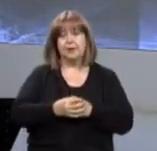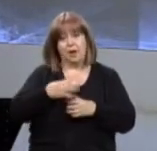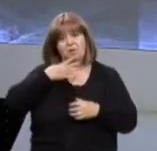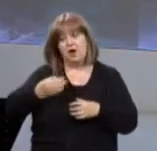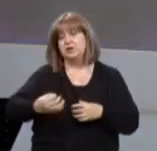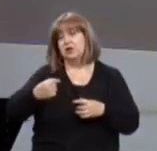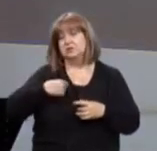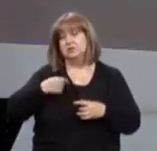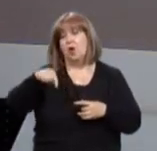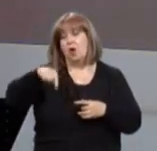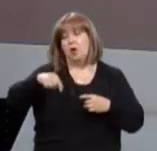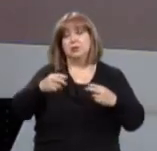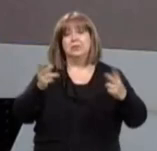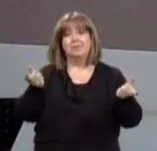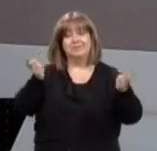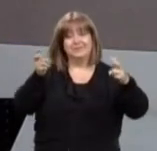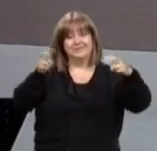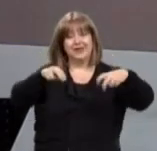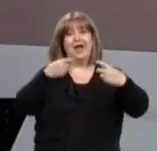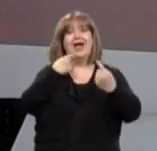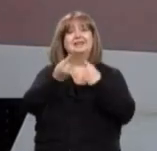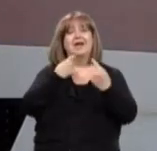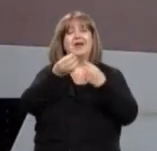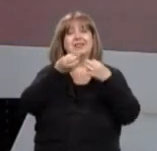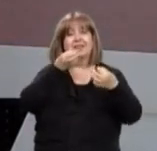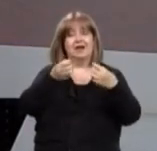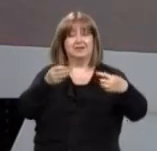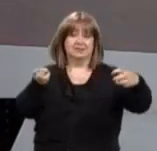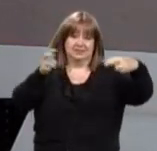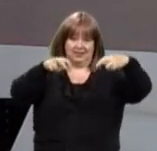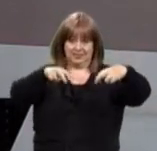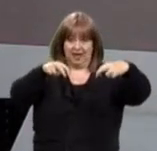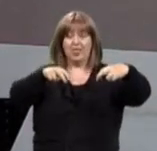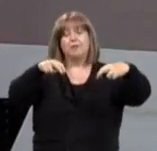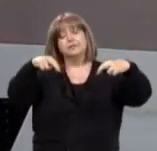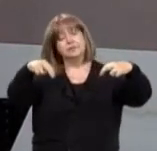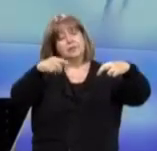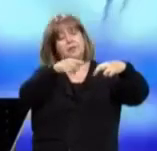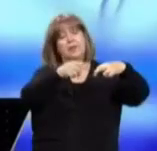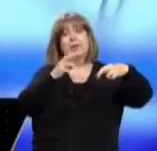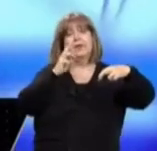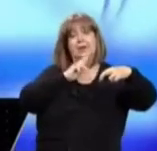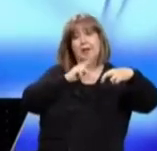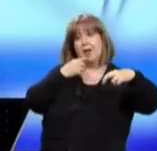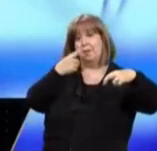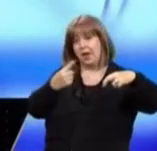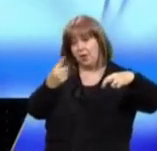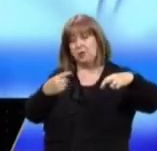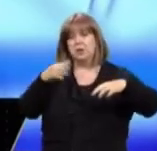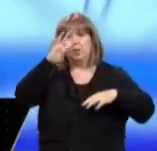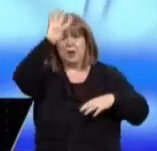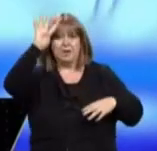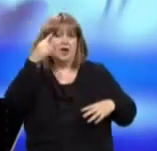en el marco de una entrevista en la que habló de muchos temas, pero esto dolió particularmente a la Argentina. Digo porque es el Papa argentino, conoce muy bien nuestra